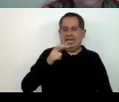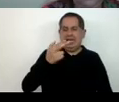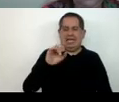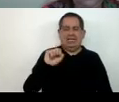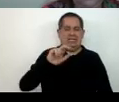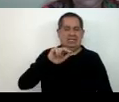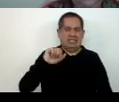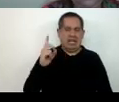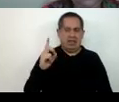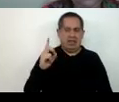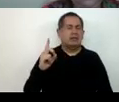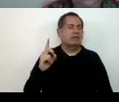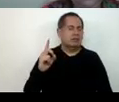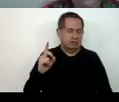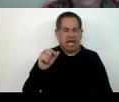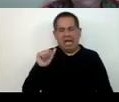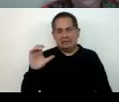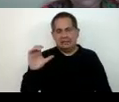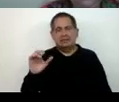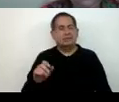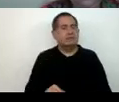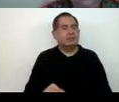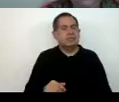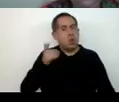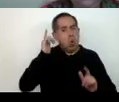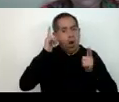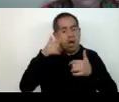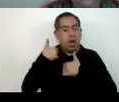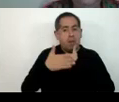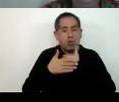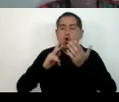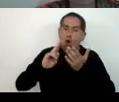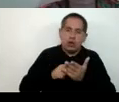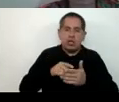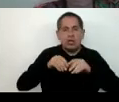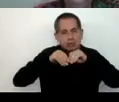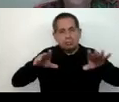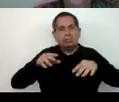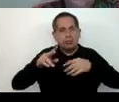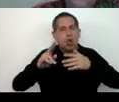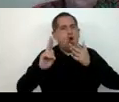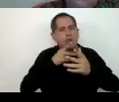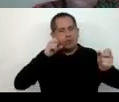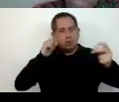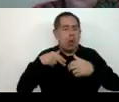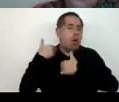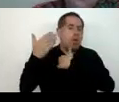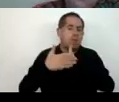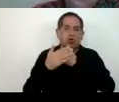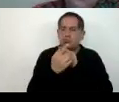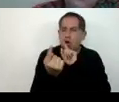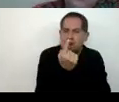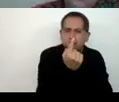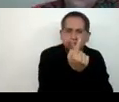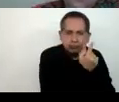Atención a la Discapacidad AC. Esperamos que muy pronto podamos encontrarnos nuevamente en proximidad.